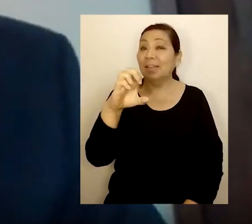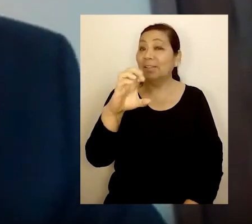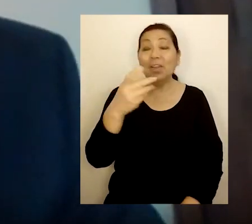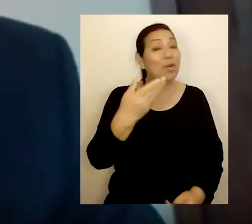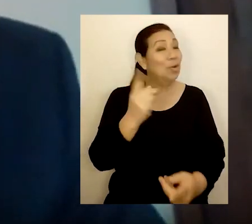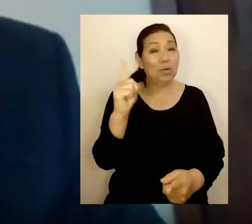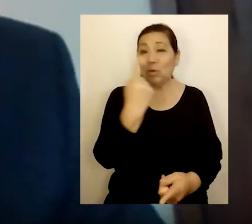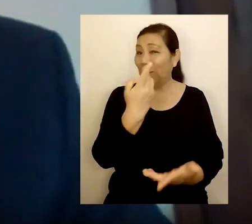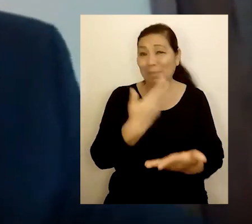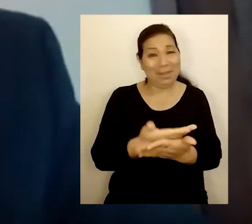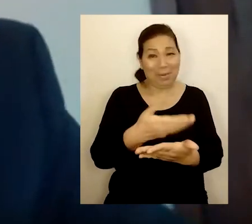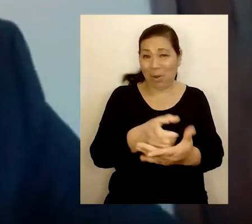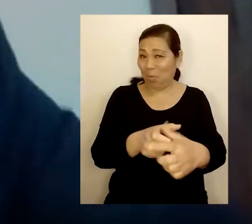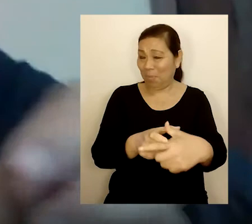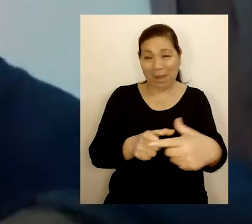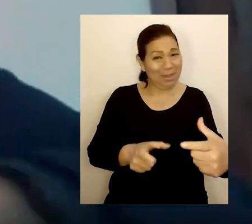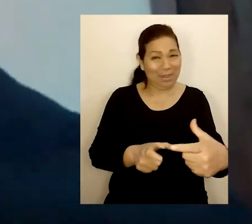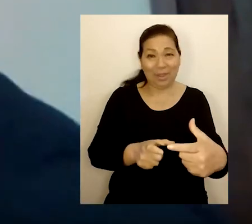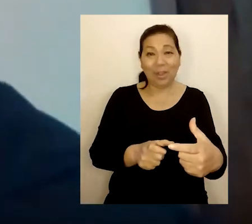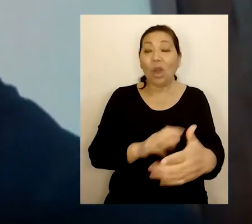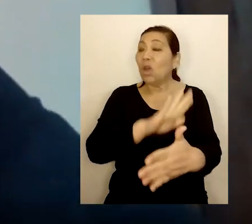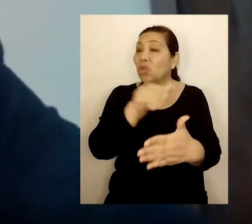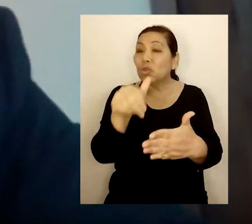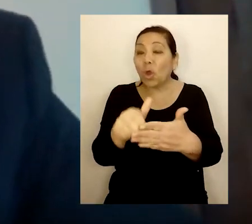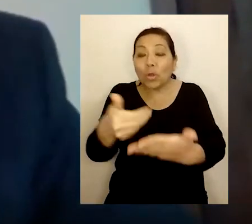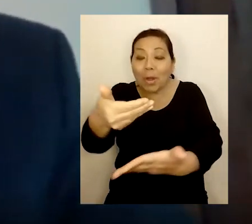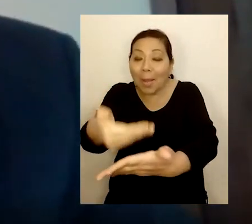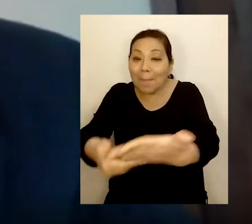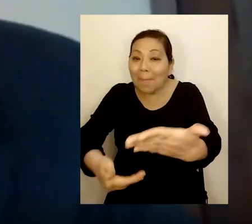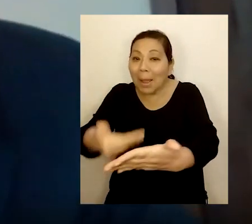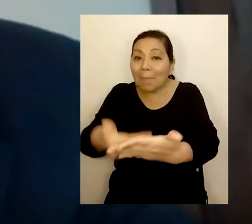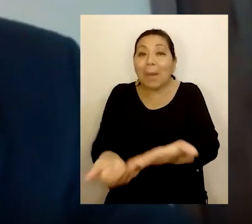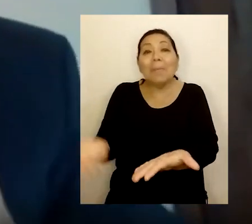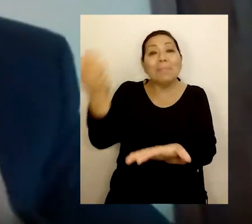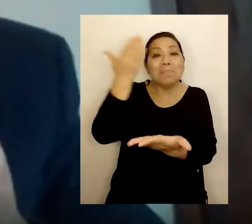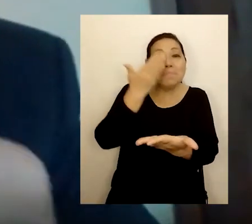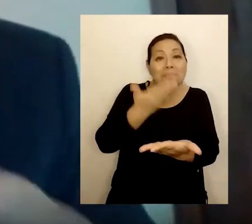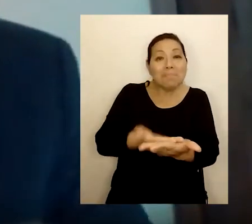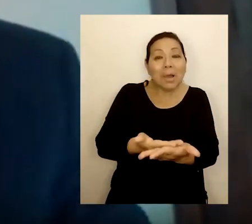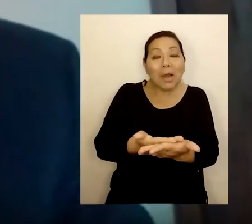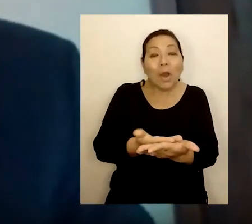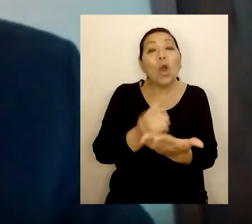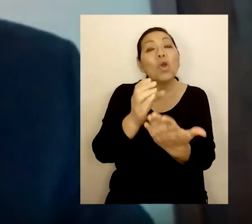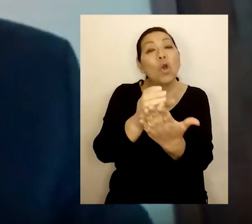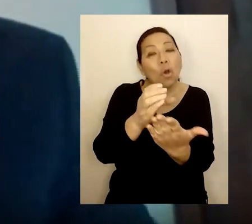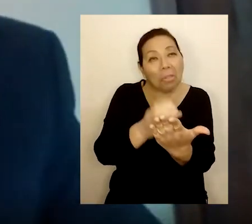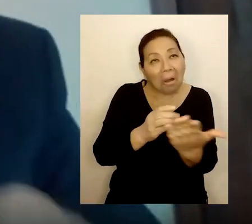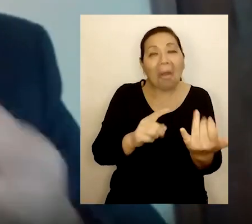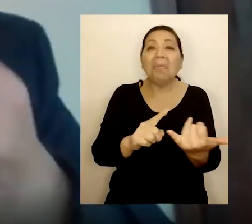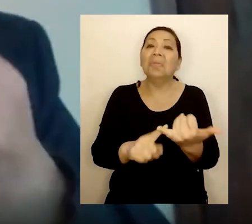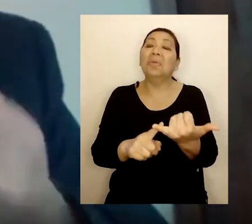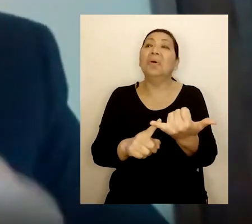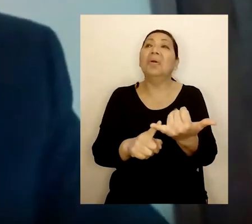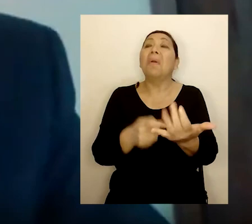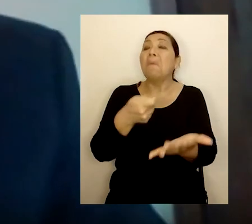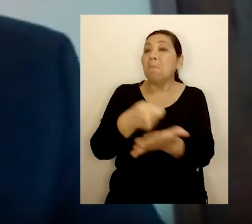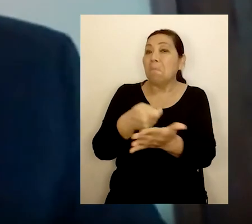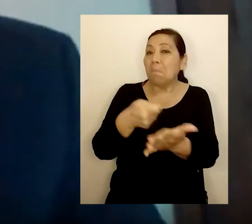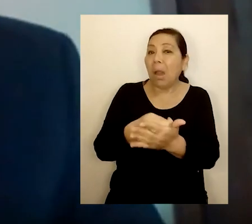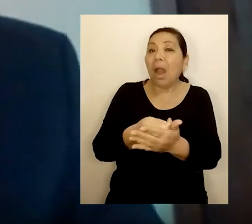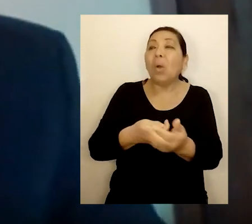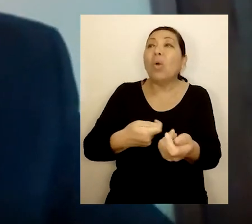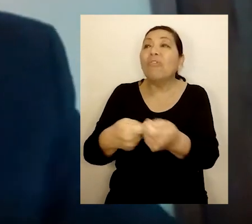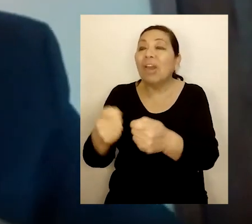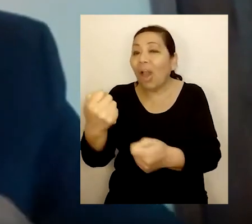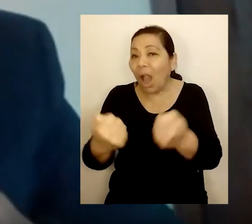el comprobante de pago, sino toda una documentación adicional. Contratos, el pago de